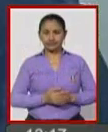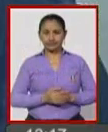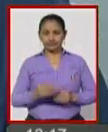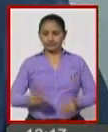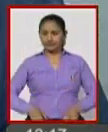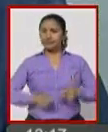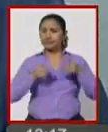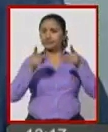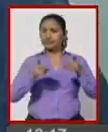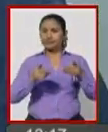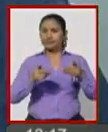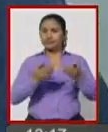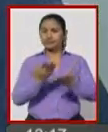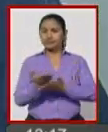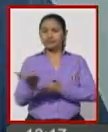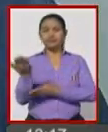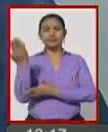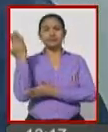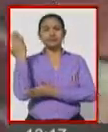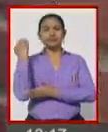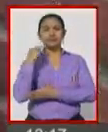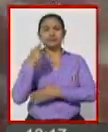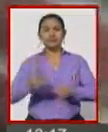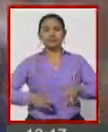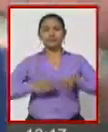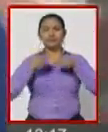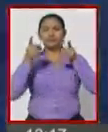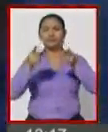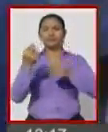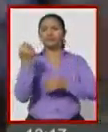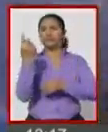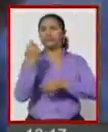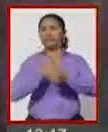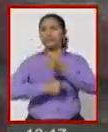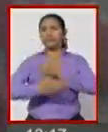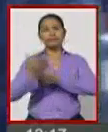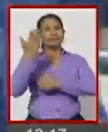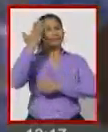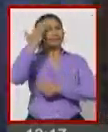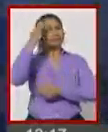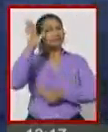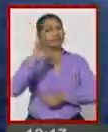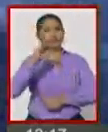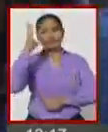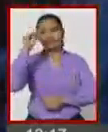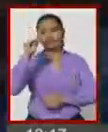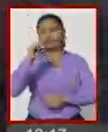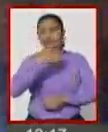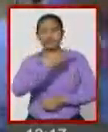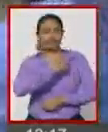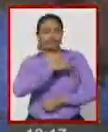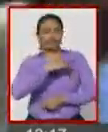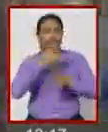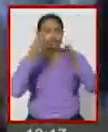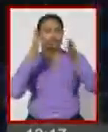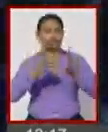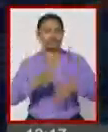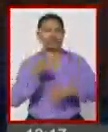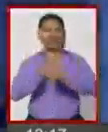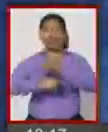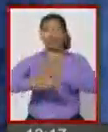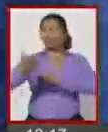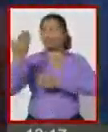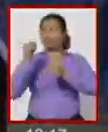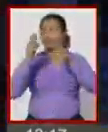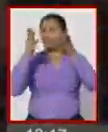habían denunciado el 2011? ¿Qué tiene que decir a las víctimas? Soy inocente. ¿Lo habían denunciado el 2011? No sé. ¿Usted no es un hombre religioso? No, no. Hace